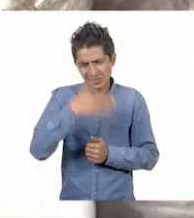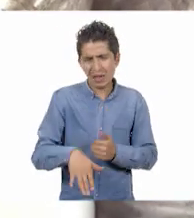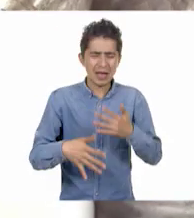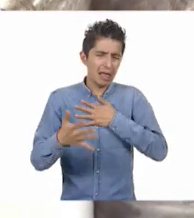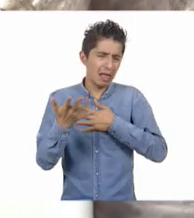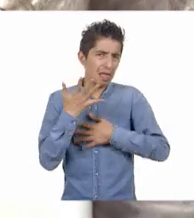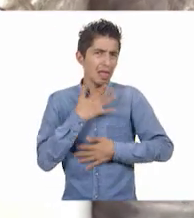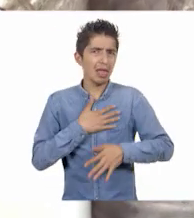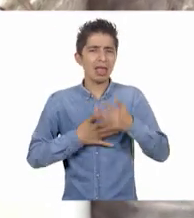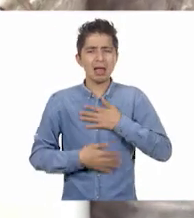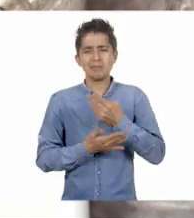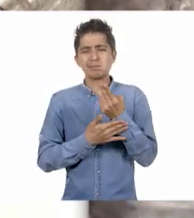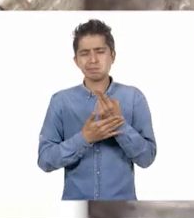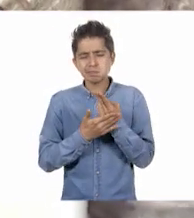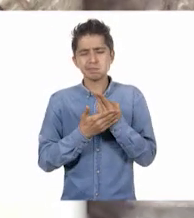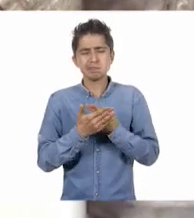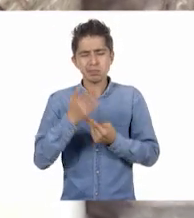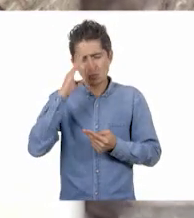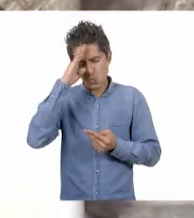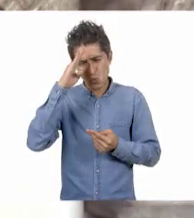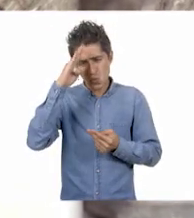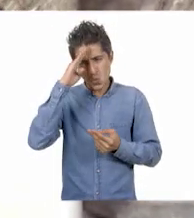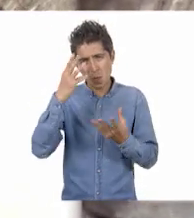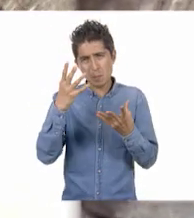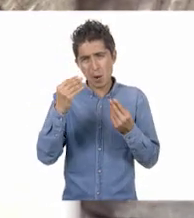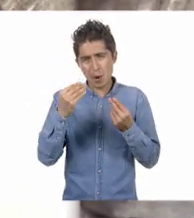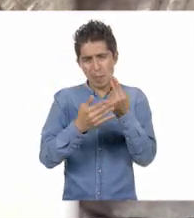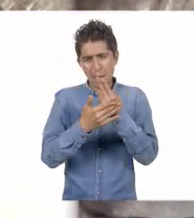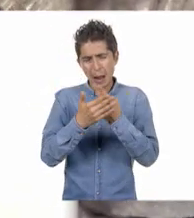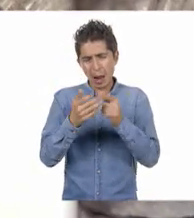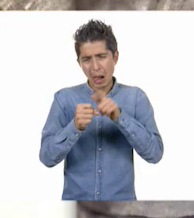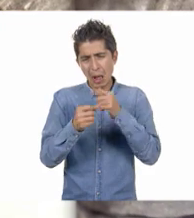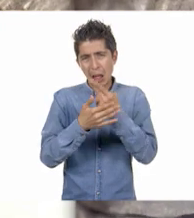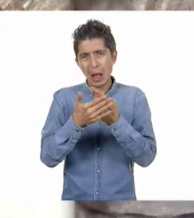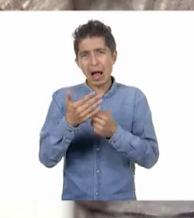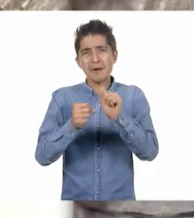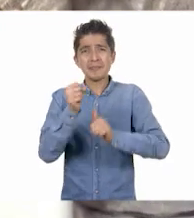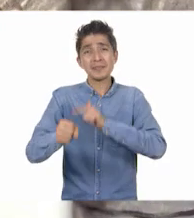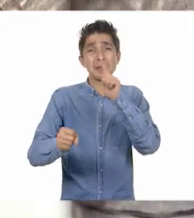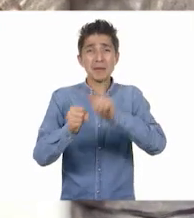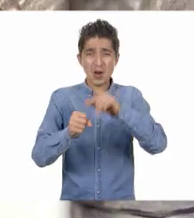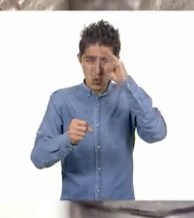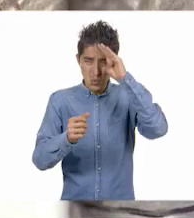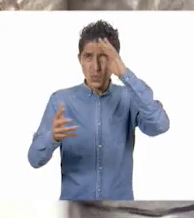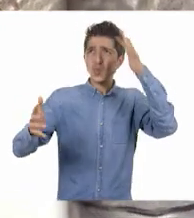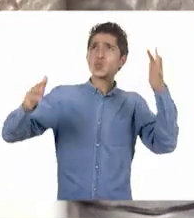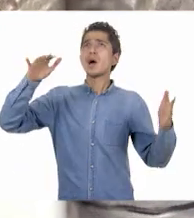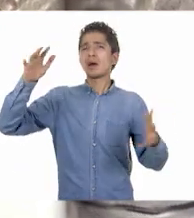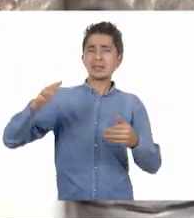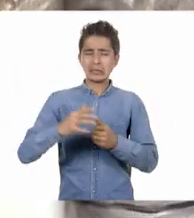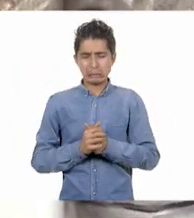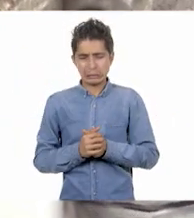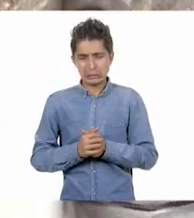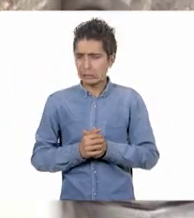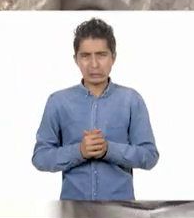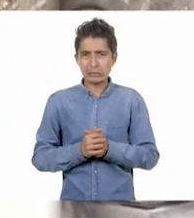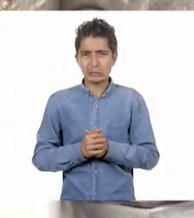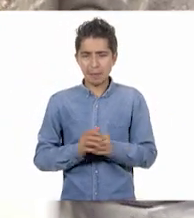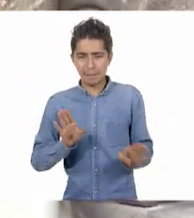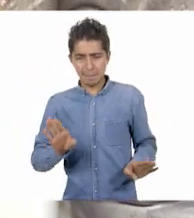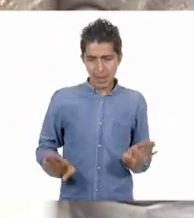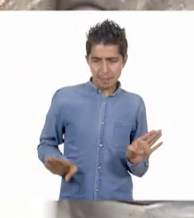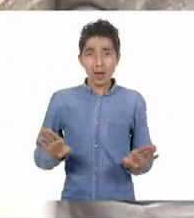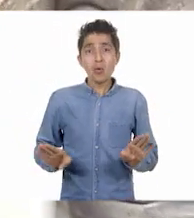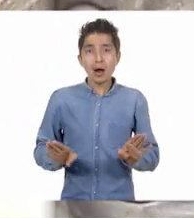termino después de rellenar tantas cosas? ¿Animales tan grandes? Los pingüinos bebés